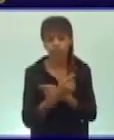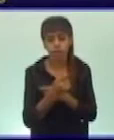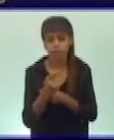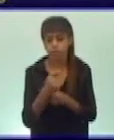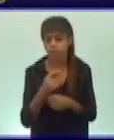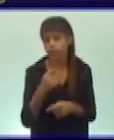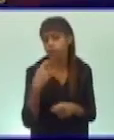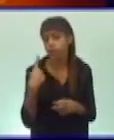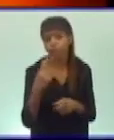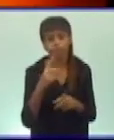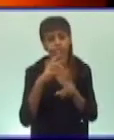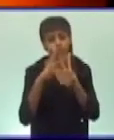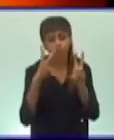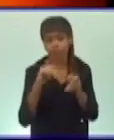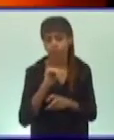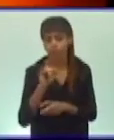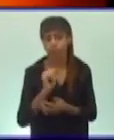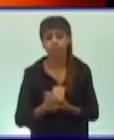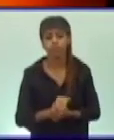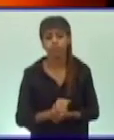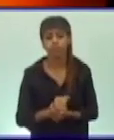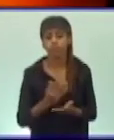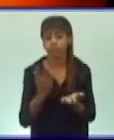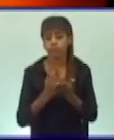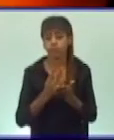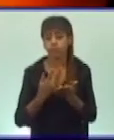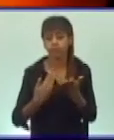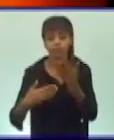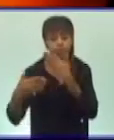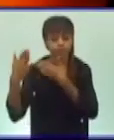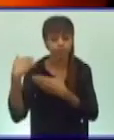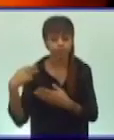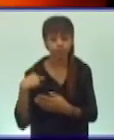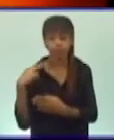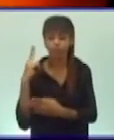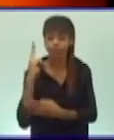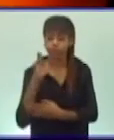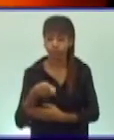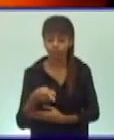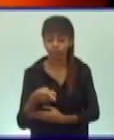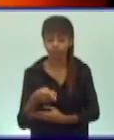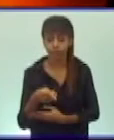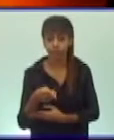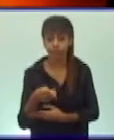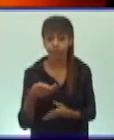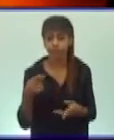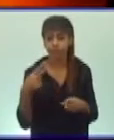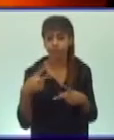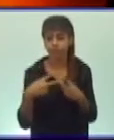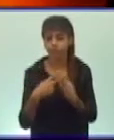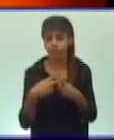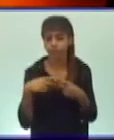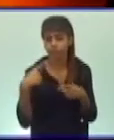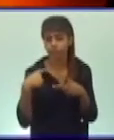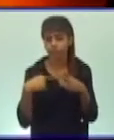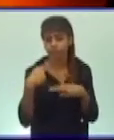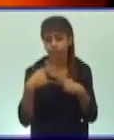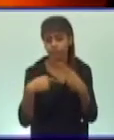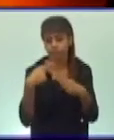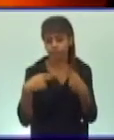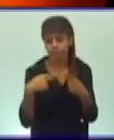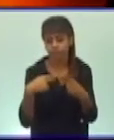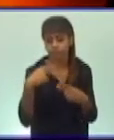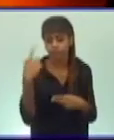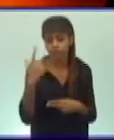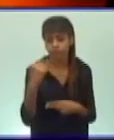bien, en encuentros anteriores nosotros hemos orientado realizar de manera independiente algunas